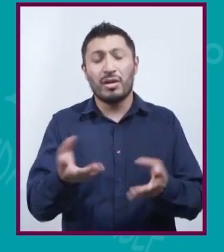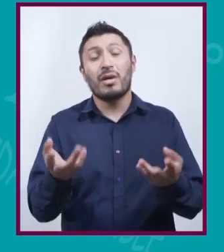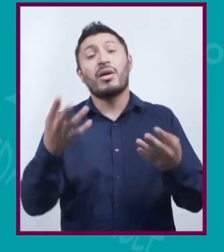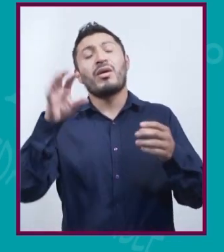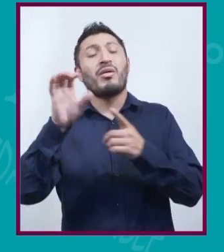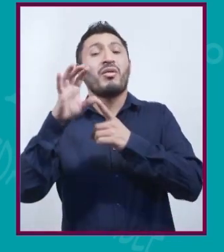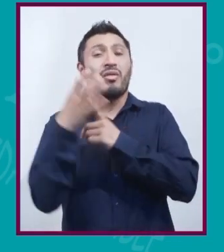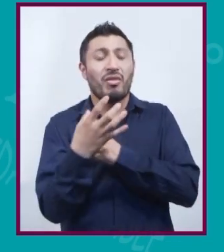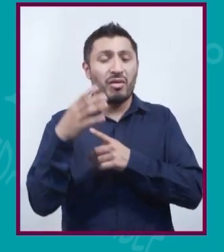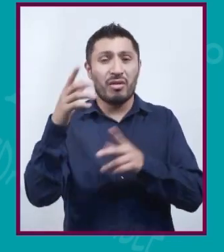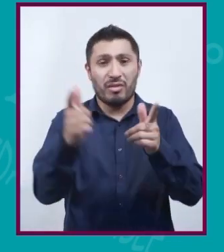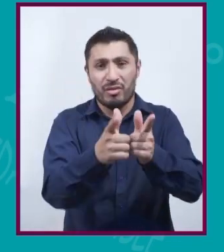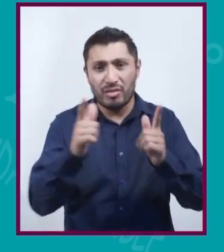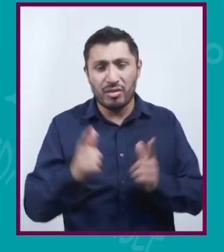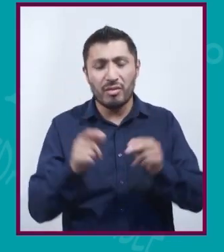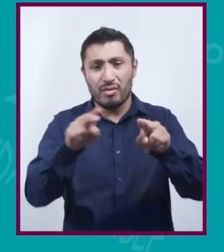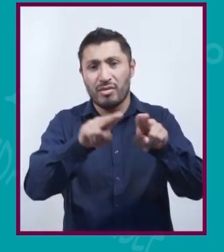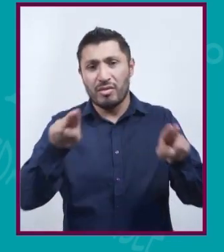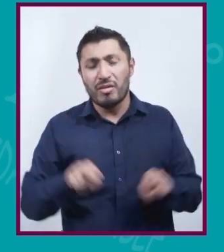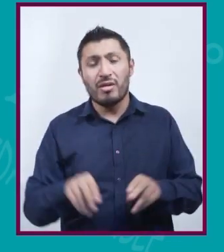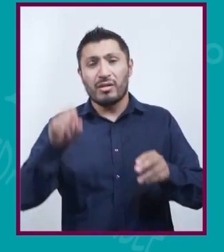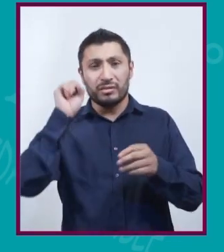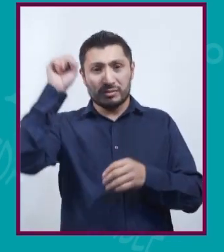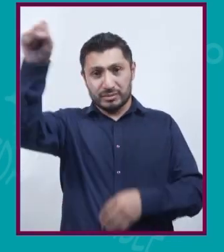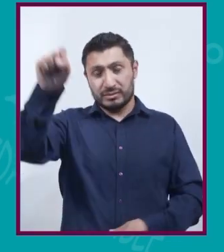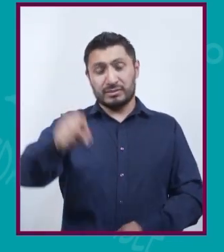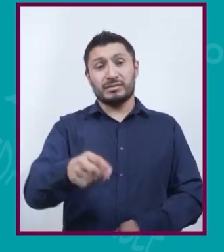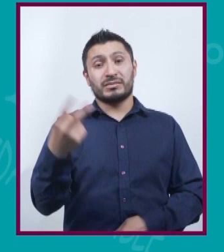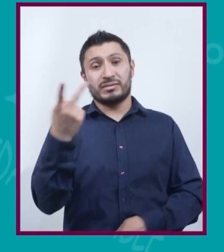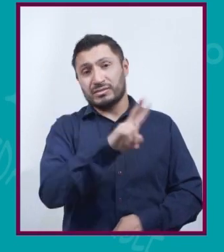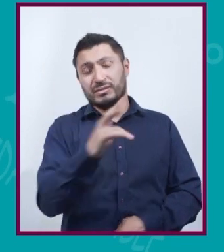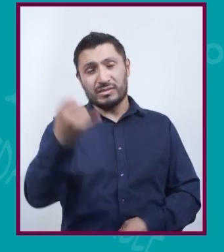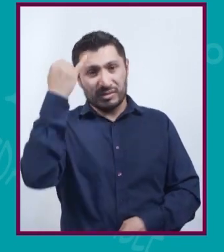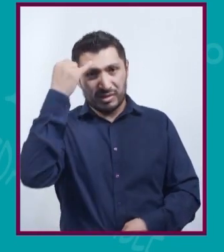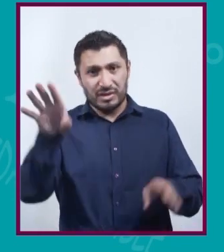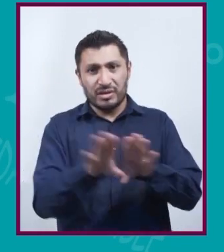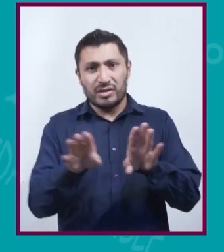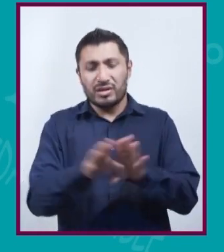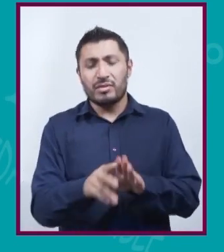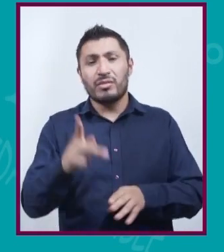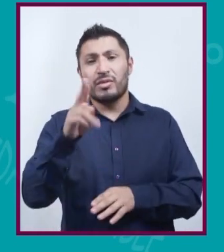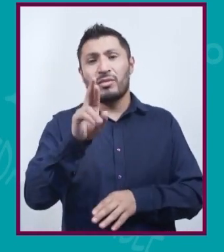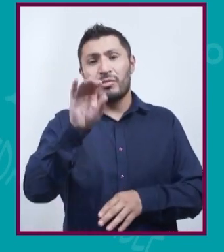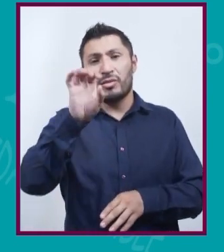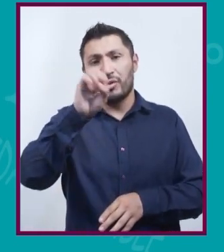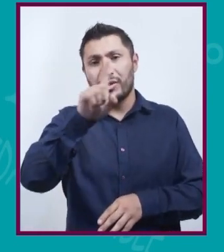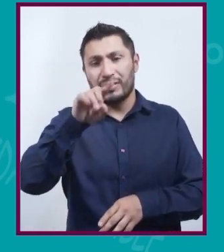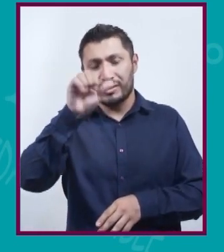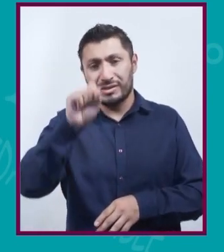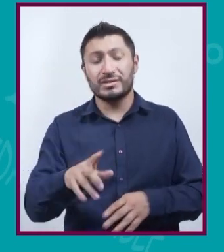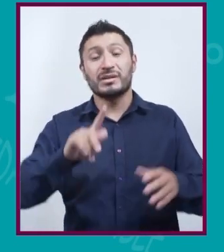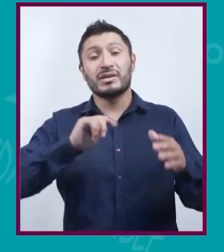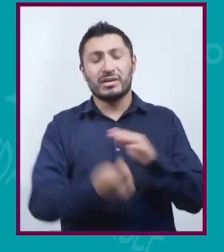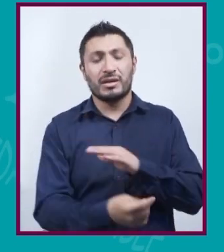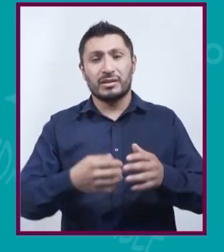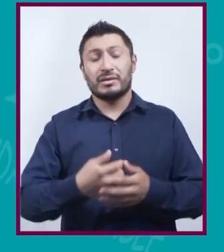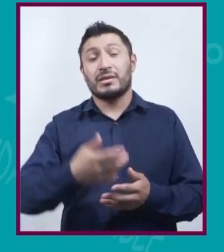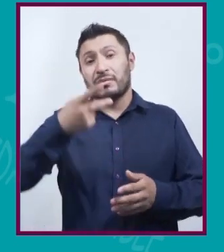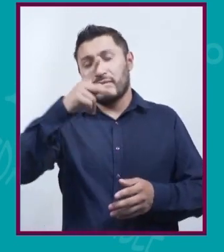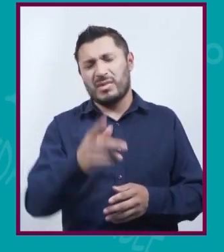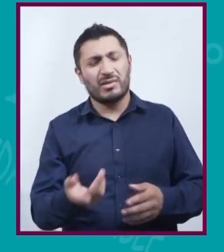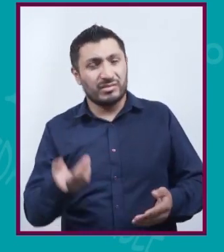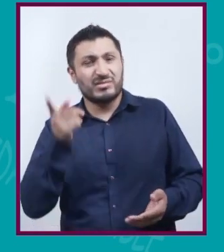voluntad, que retrataba un congreso del Partido Nacional Socialista. Ambos son considerados como proezas técnicas